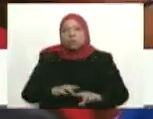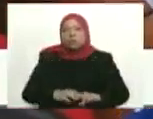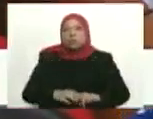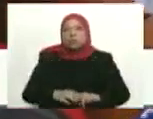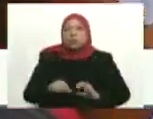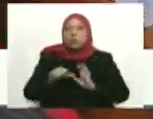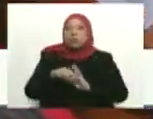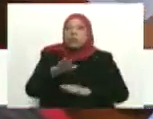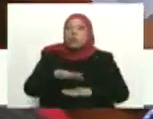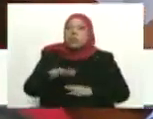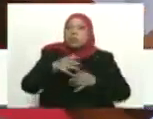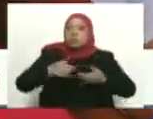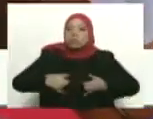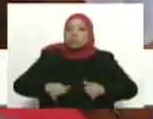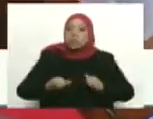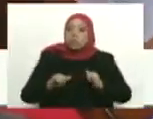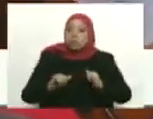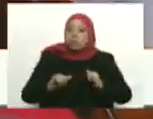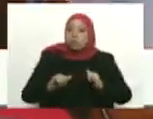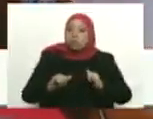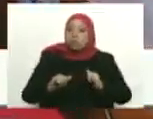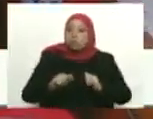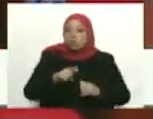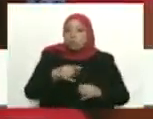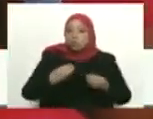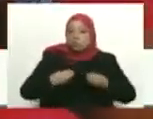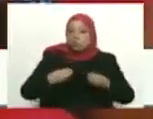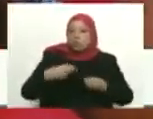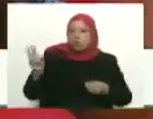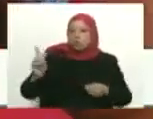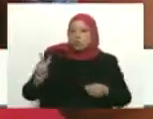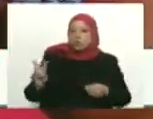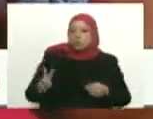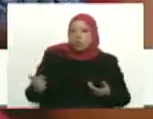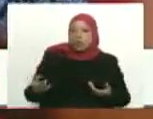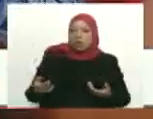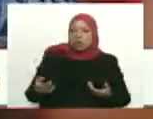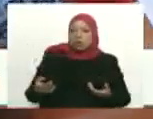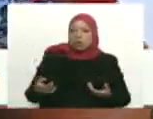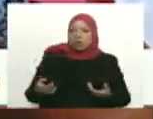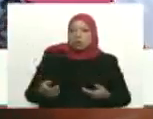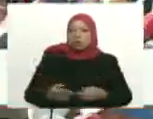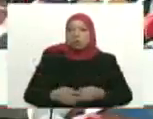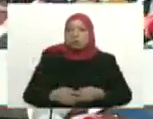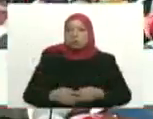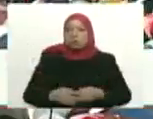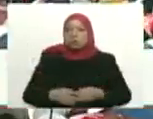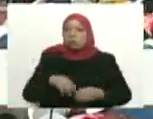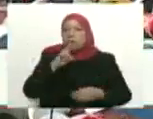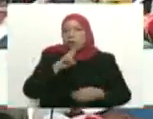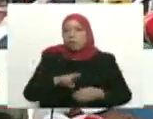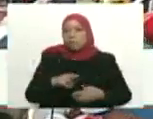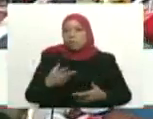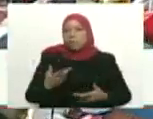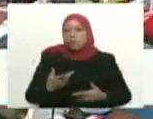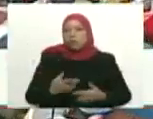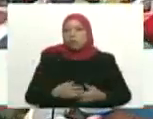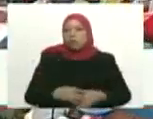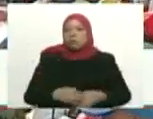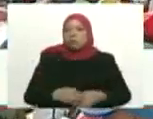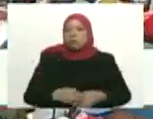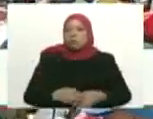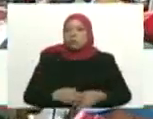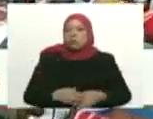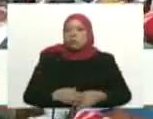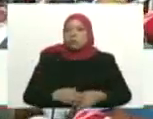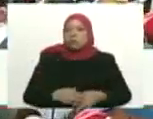están tus hijos? ¿Tus hijos viven en Venezuela? ¿Qué le van a responder? Ellos van a